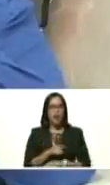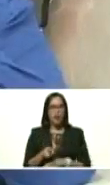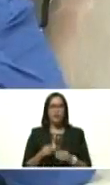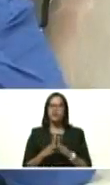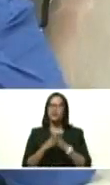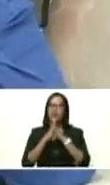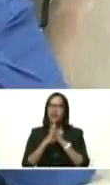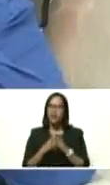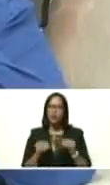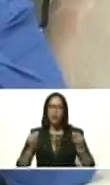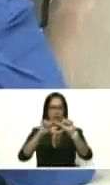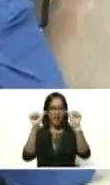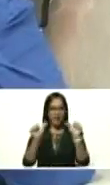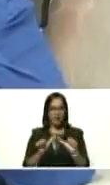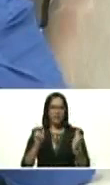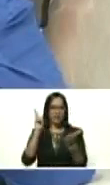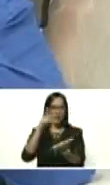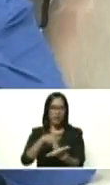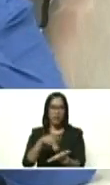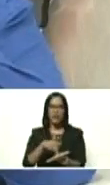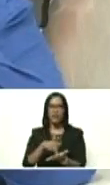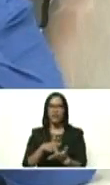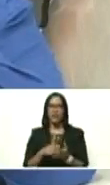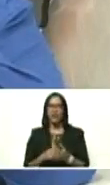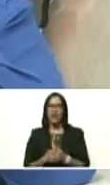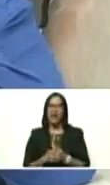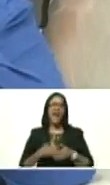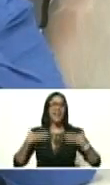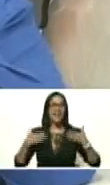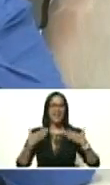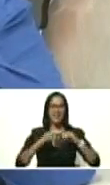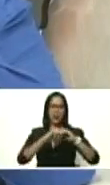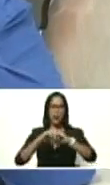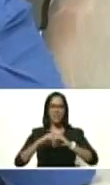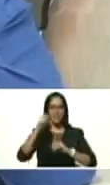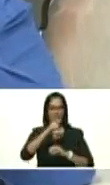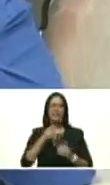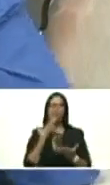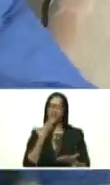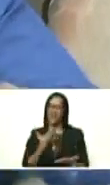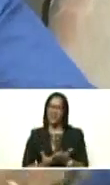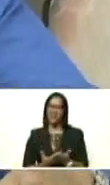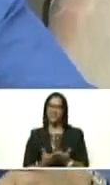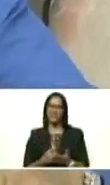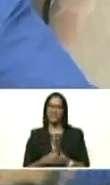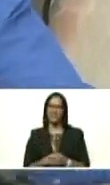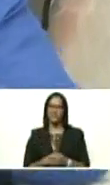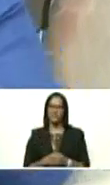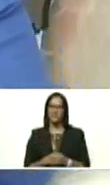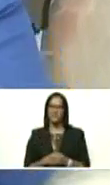buen artista que venga a alegrar el corazón de la gente. Gracias. Usted trabaja demasiado.